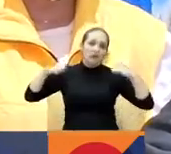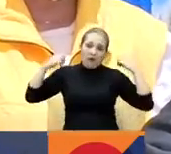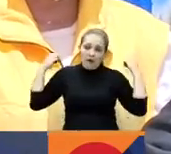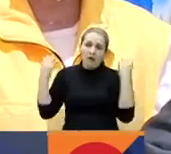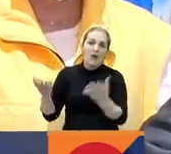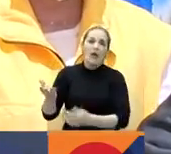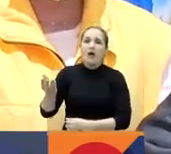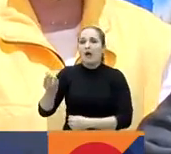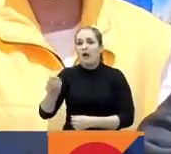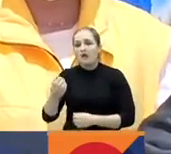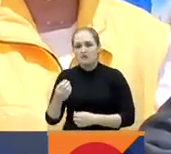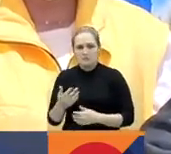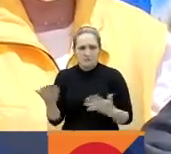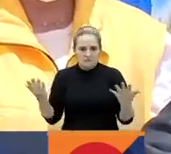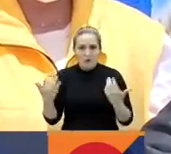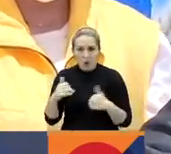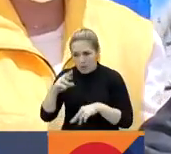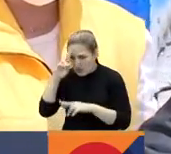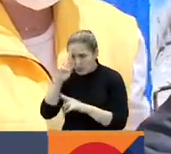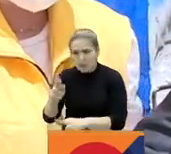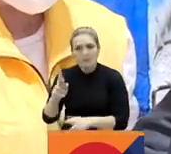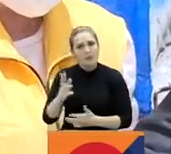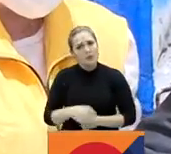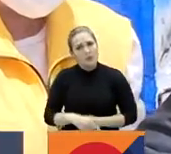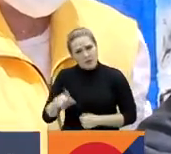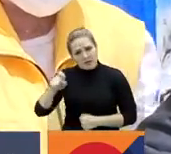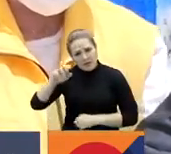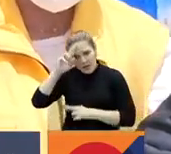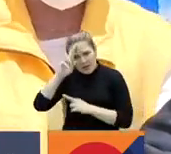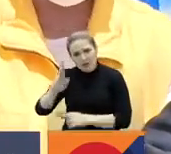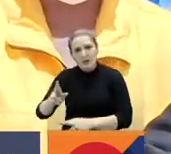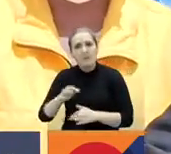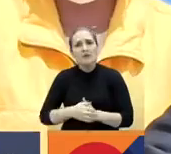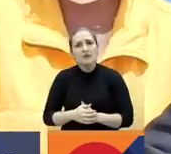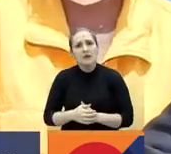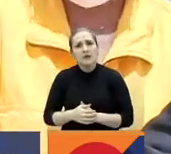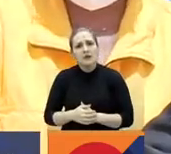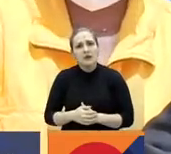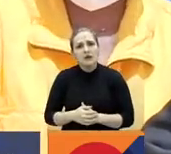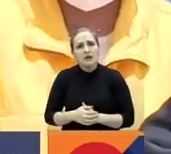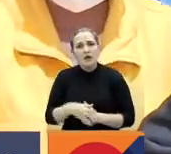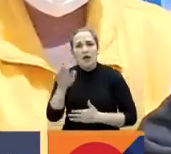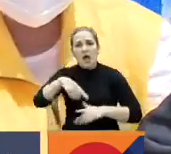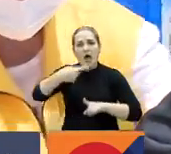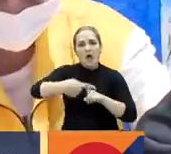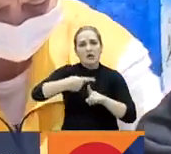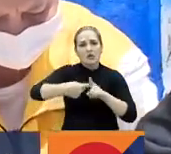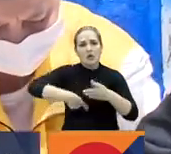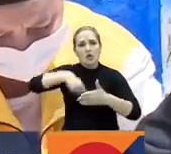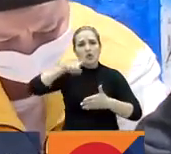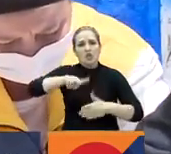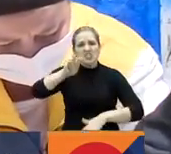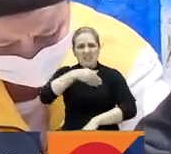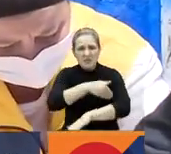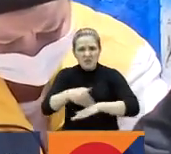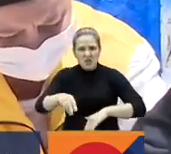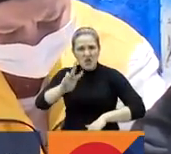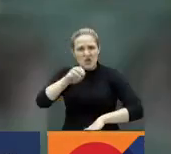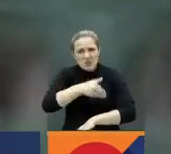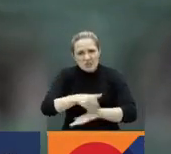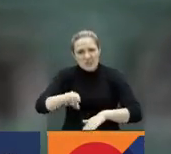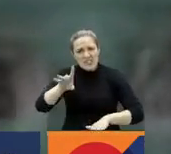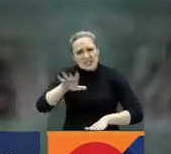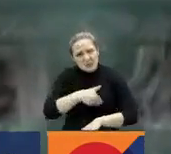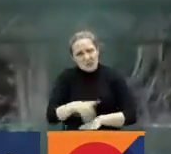su cubículo, su espacio, lo respetamos. Y apenas llegue el primer contrato, el arriendo, 7 millones, 8 millones, 15